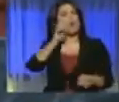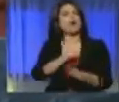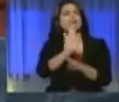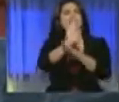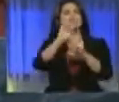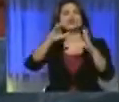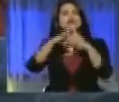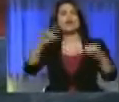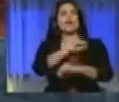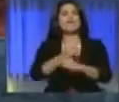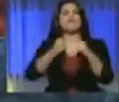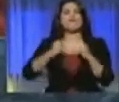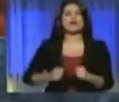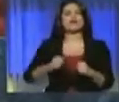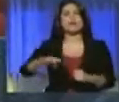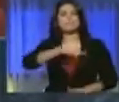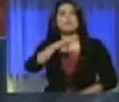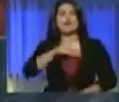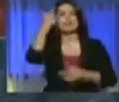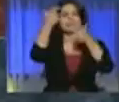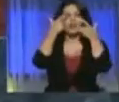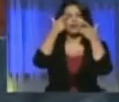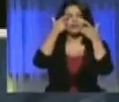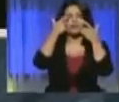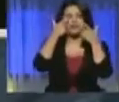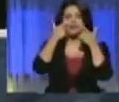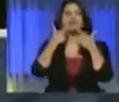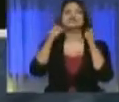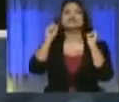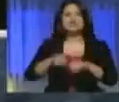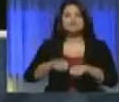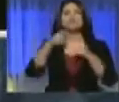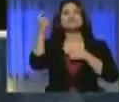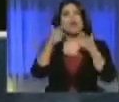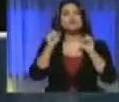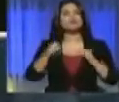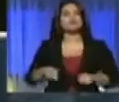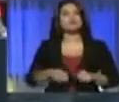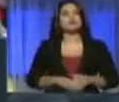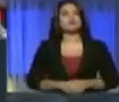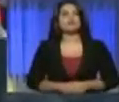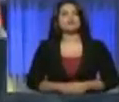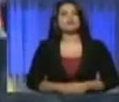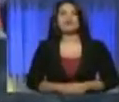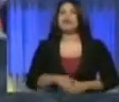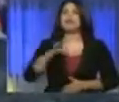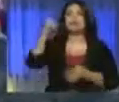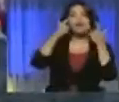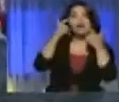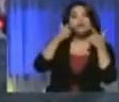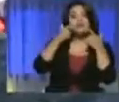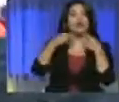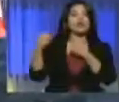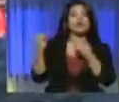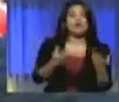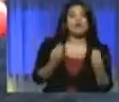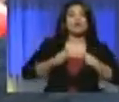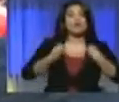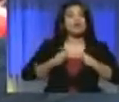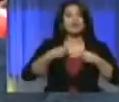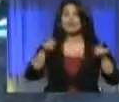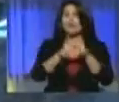fuerza moral y espiritual de Hugo Chávez. Sí, de Hugo Chávez, de ese que dio su vida, que era lo único que